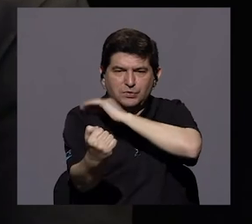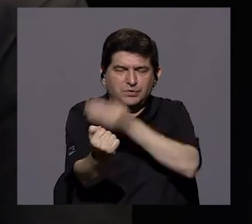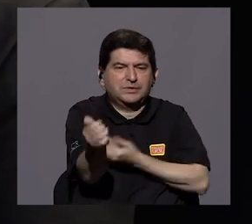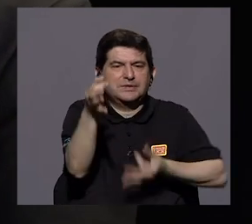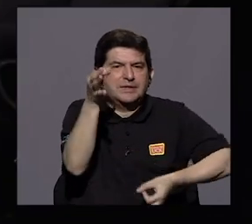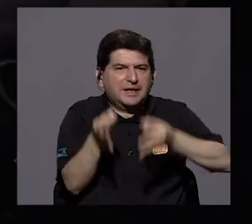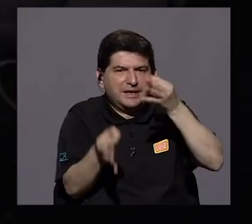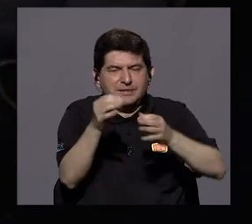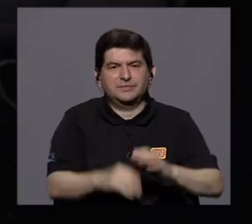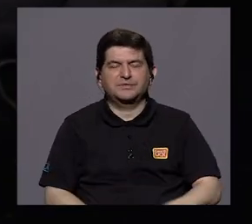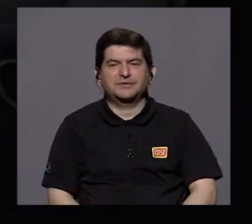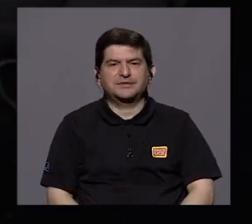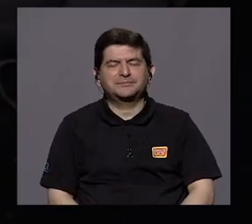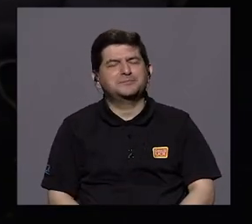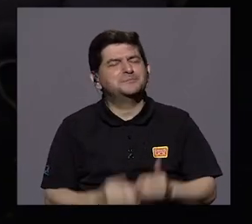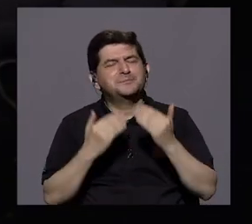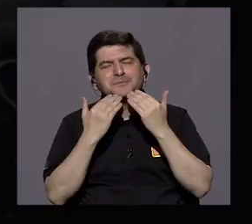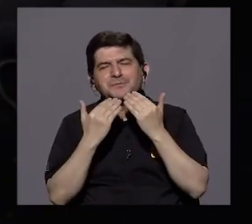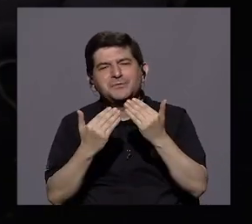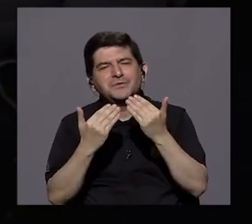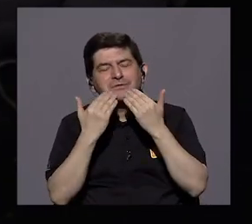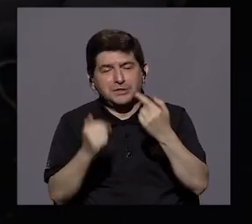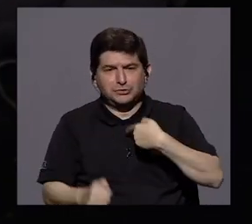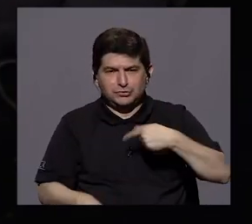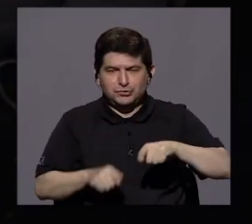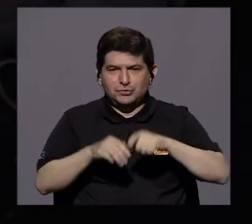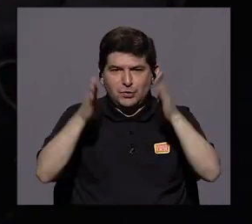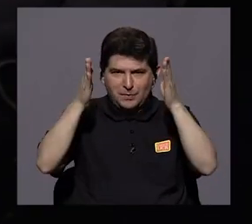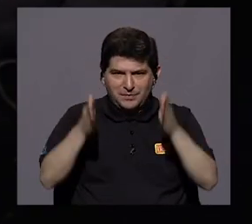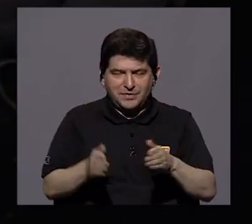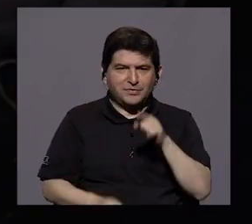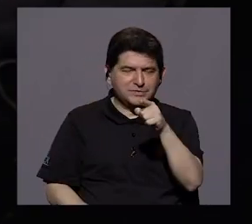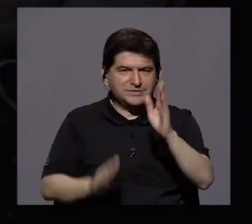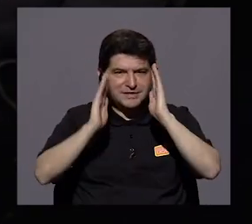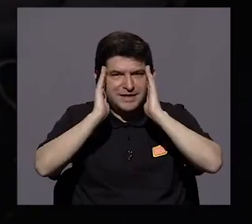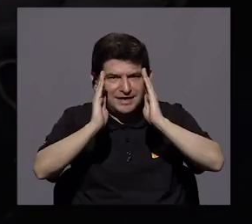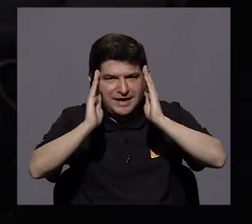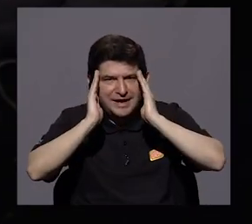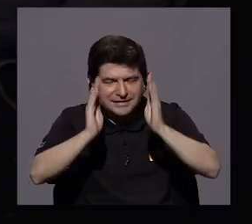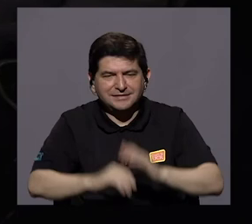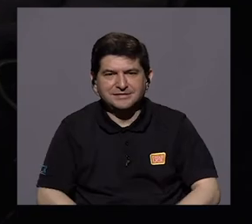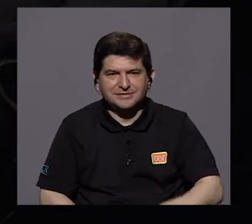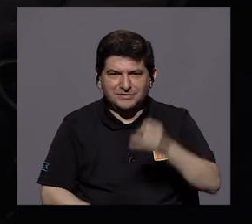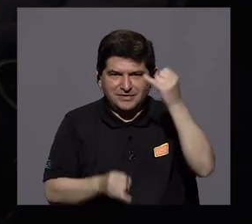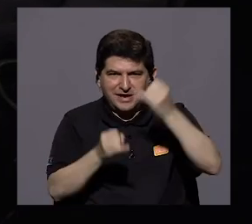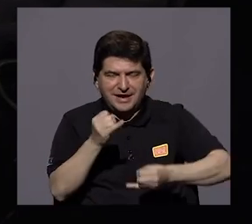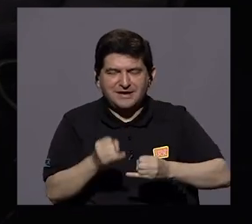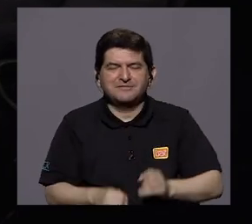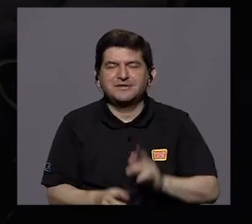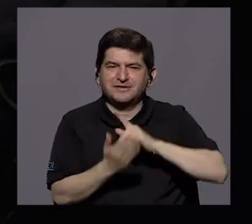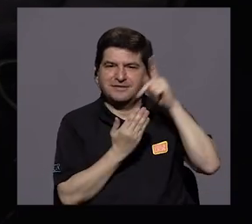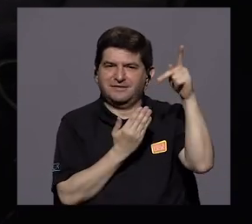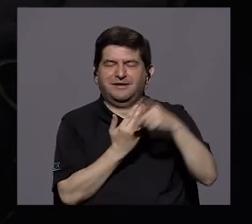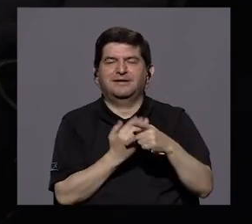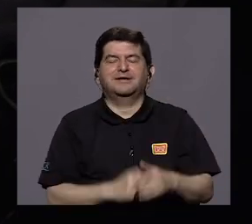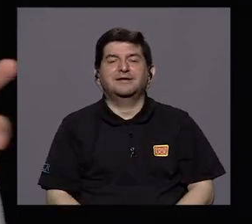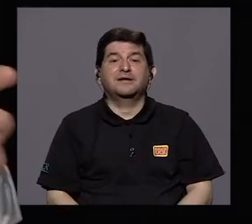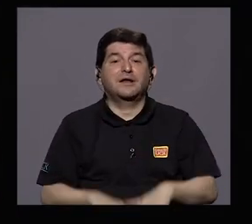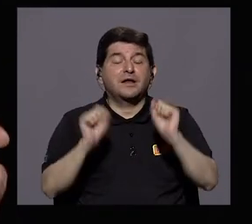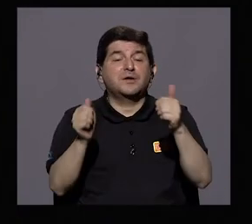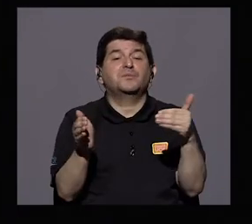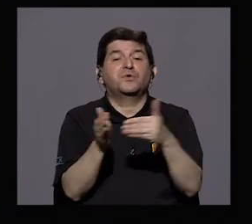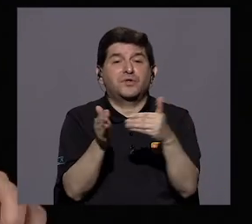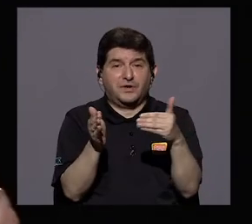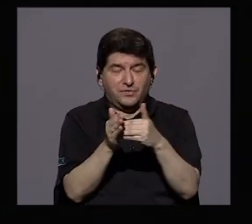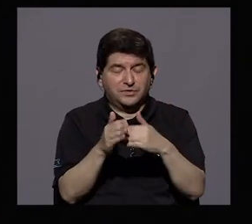Poder Judicial. Sí. Don Román, vieras que le agradezco mucho como periodista la sinceridad con que aborda usted este cierre de este bloque y bueno, esperemos que podamos